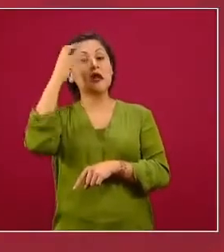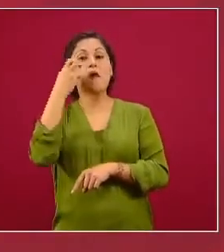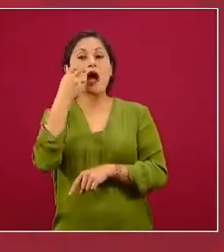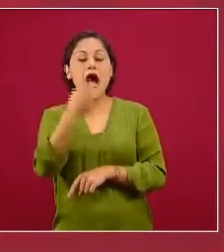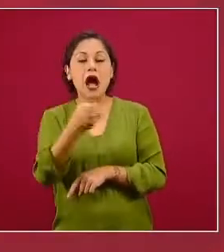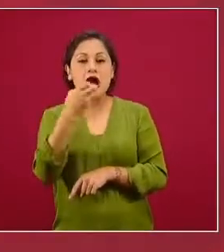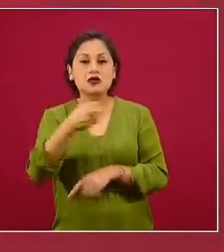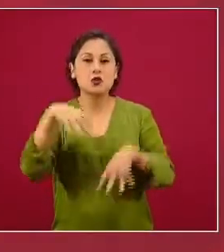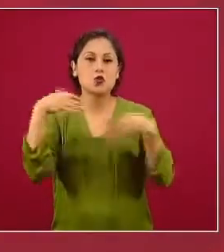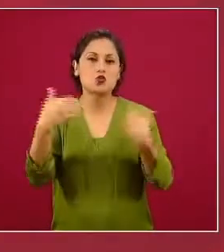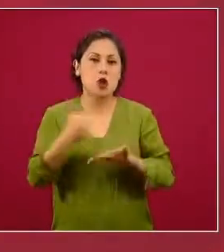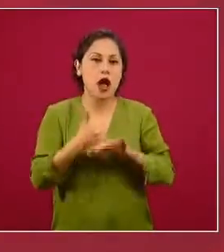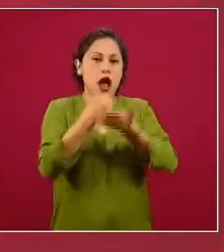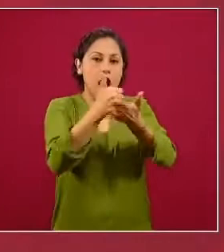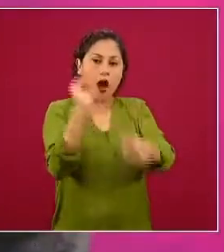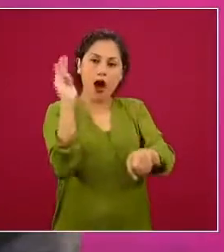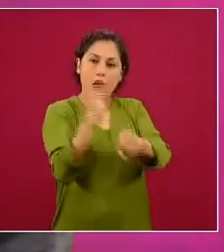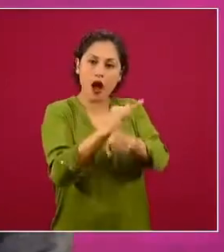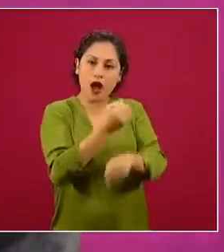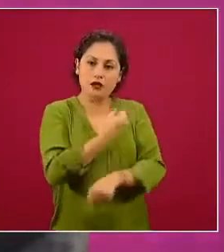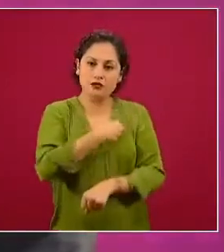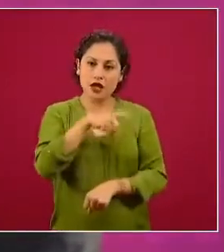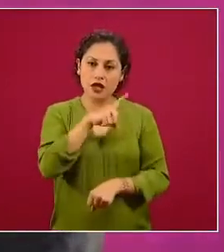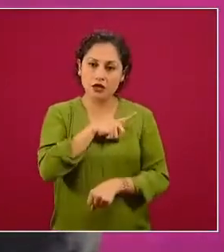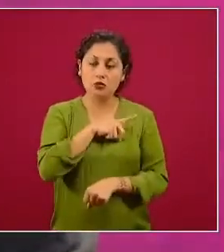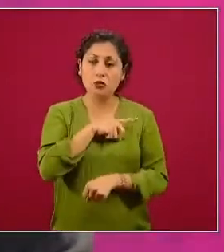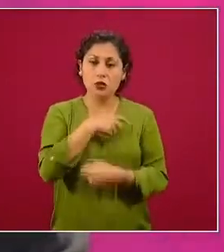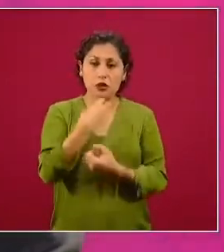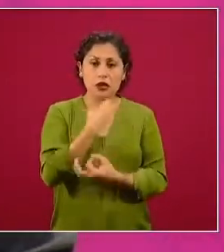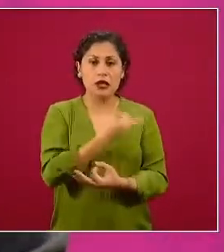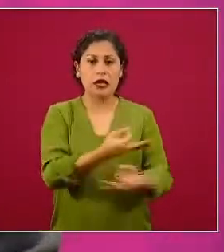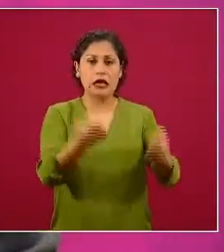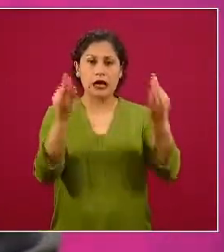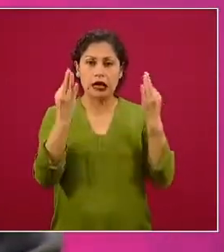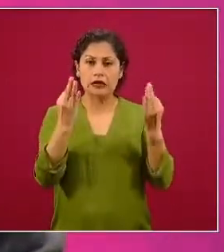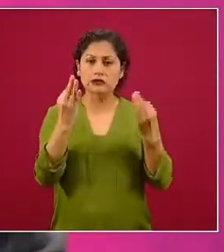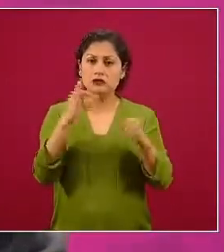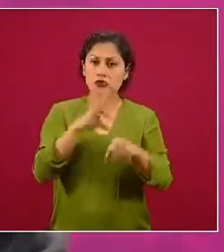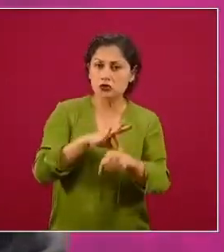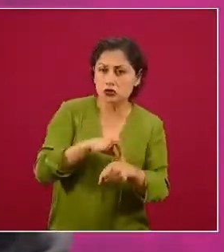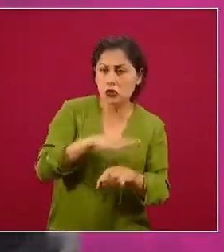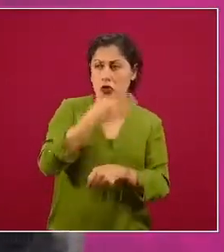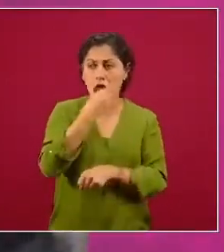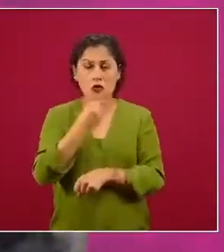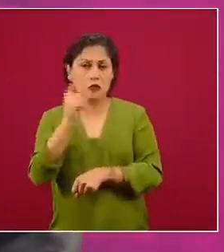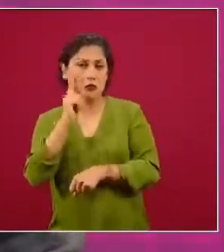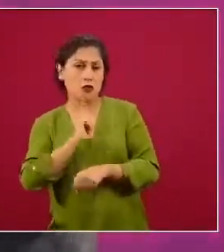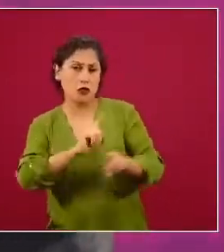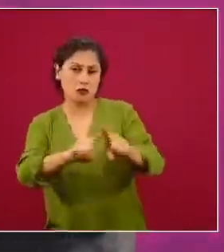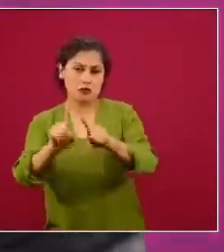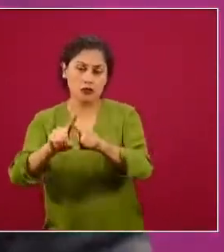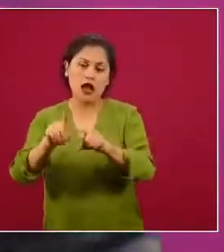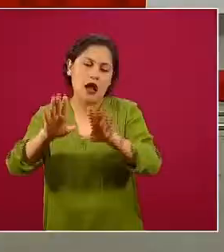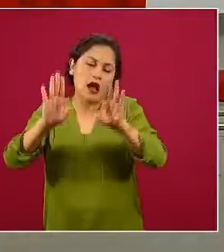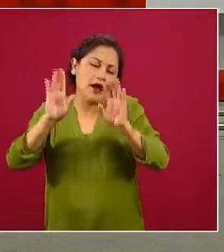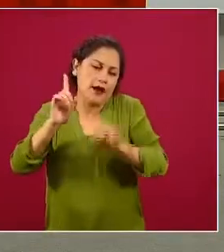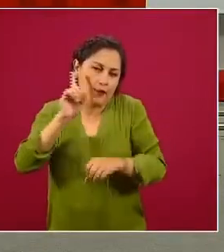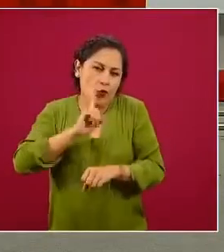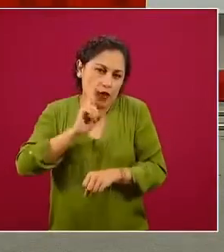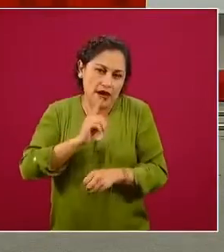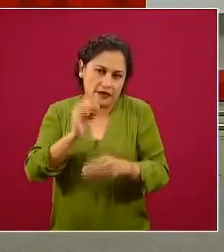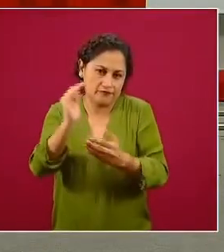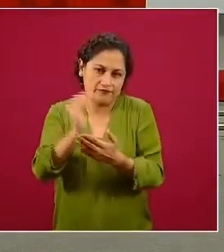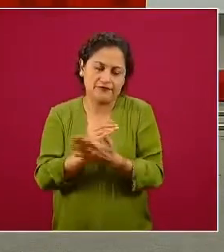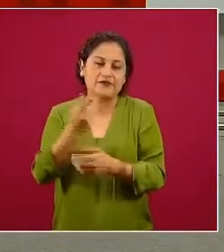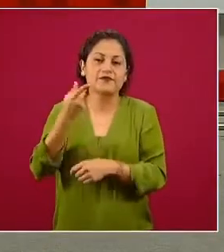se anunciaba incluso con médicos y médicas. Bueno, en ese tiempo había una perspectiva de género muy limitada, y con médicos, señores fumando y